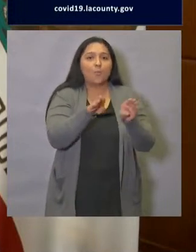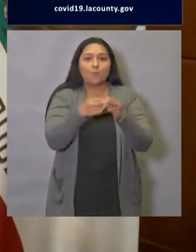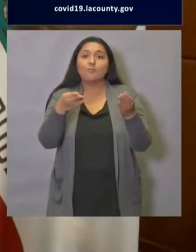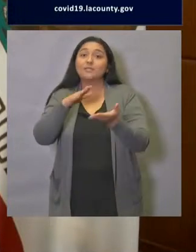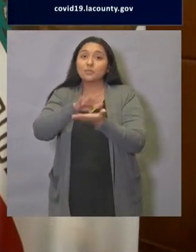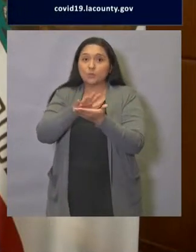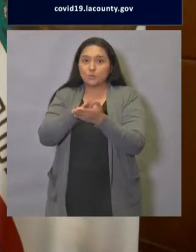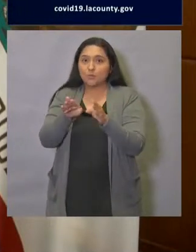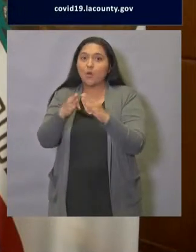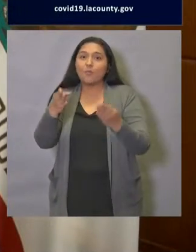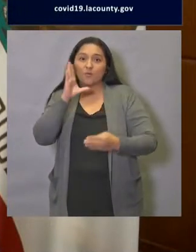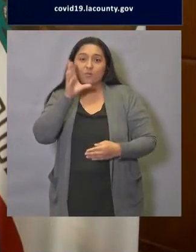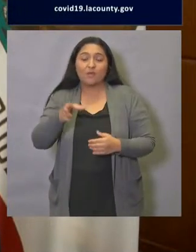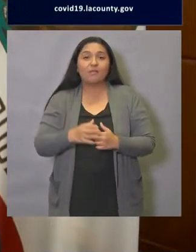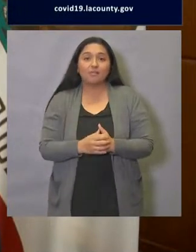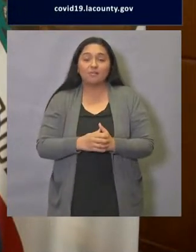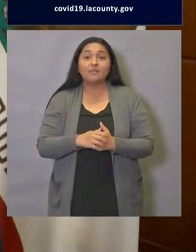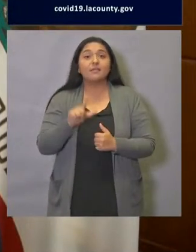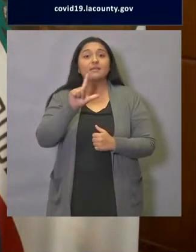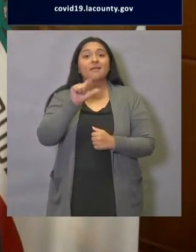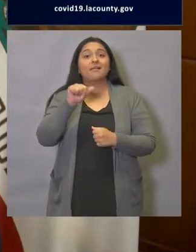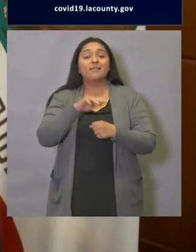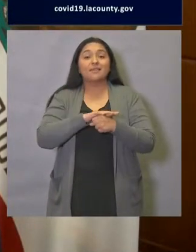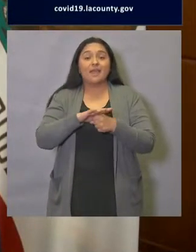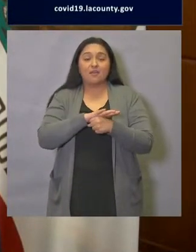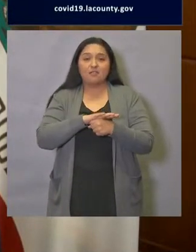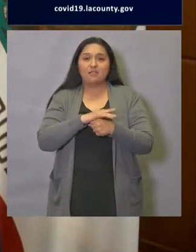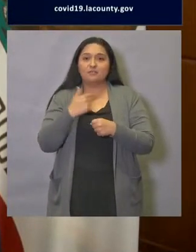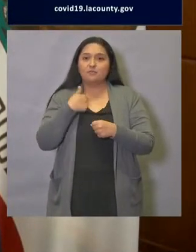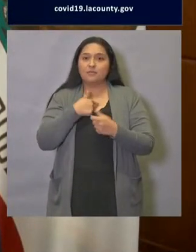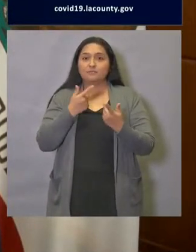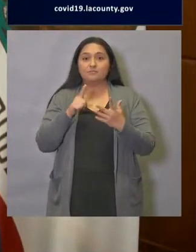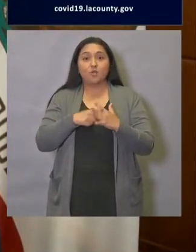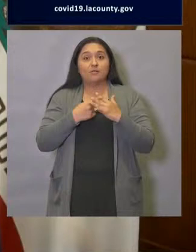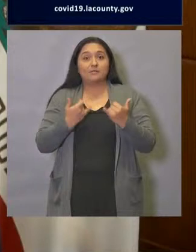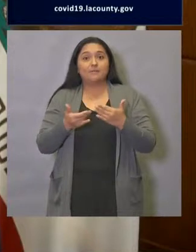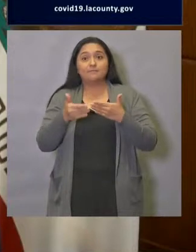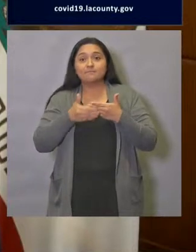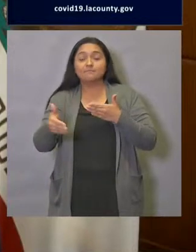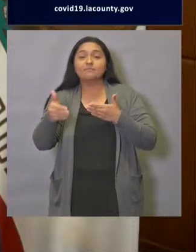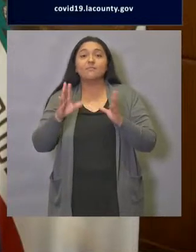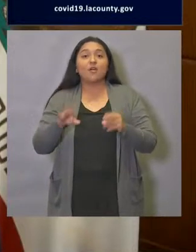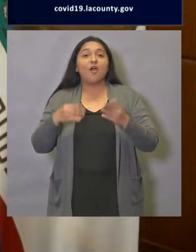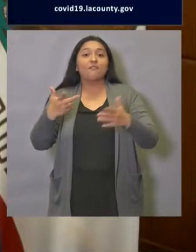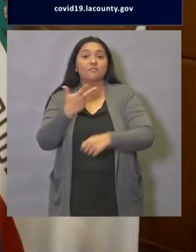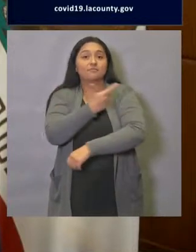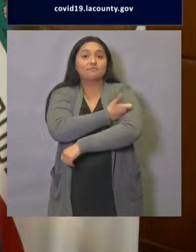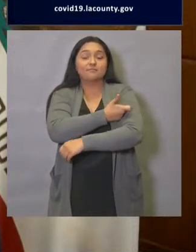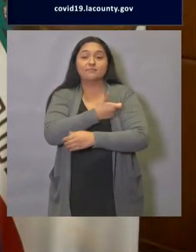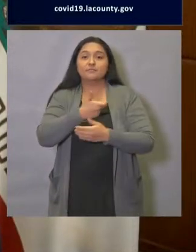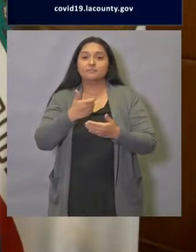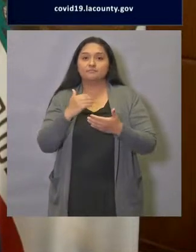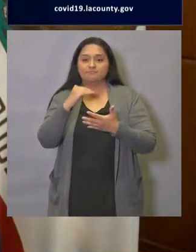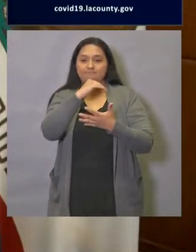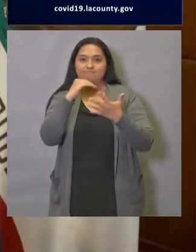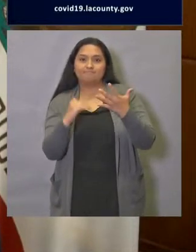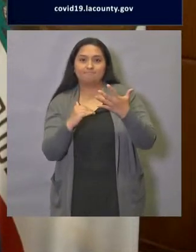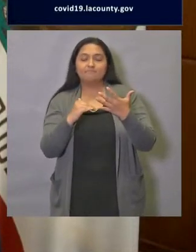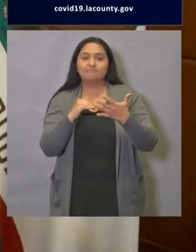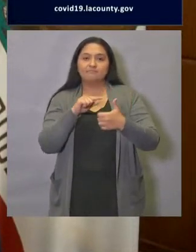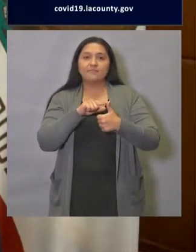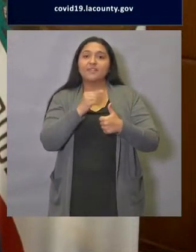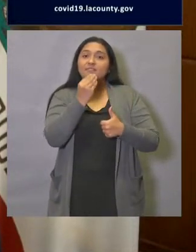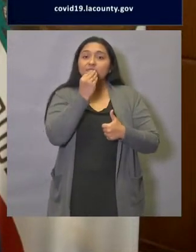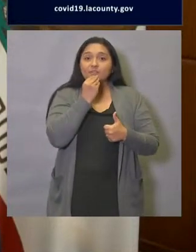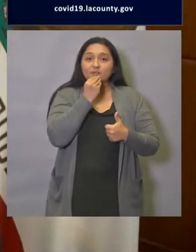partir de hoy, el Condado de Los Ángeles va a ofrecer vacunas a los trabajadores de los siguientes sectores: